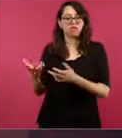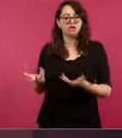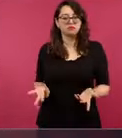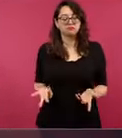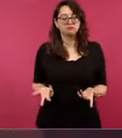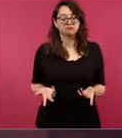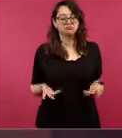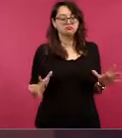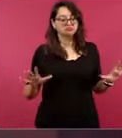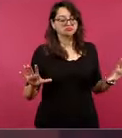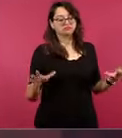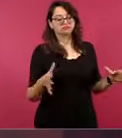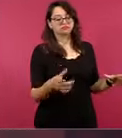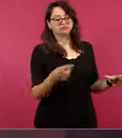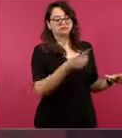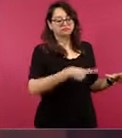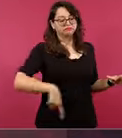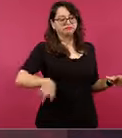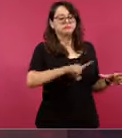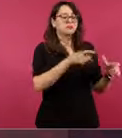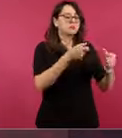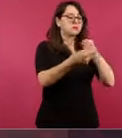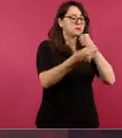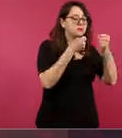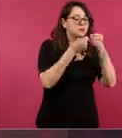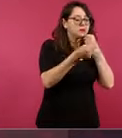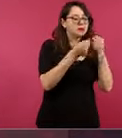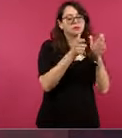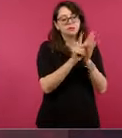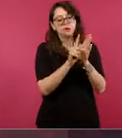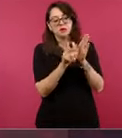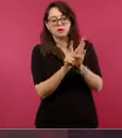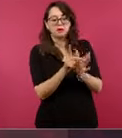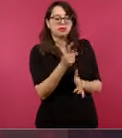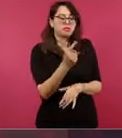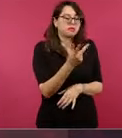medios de información o de manipulación,